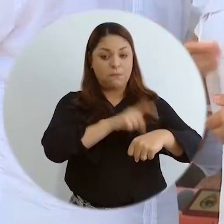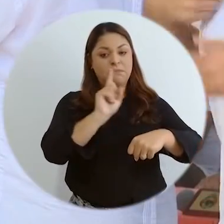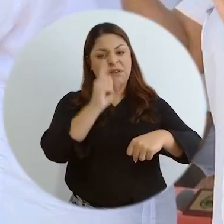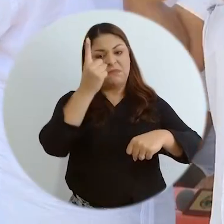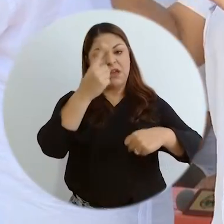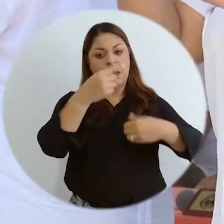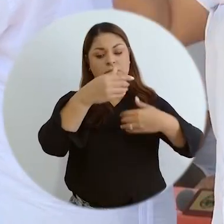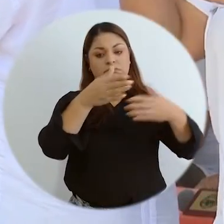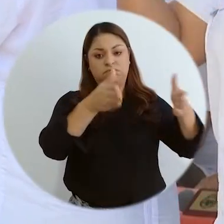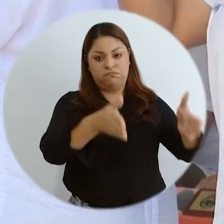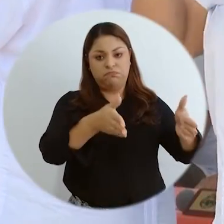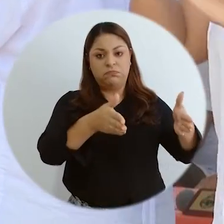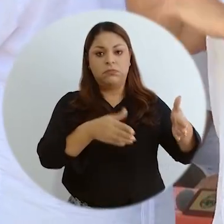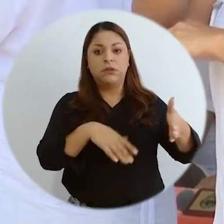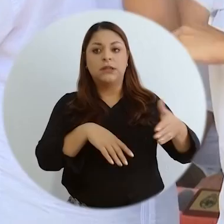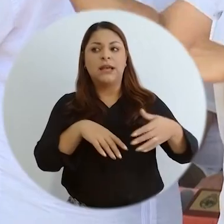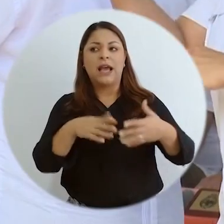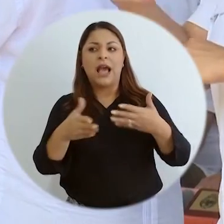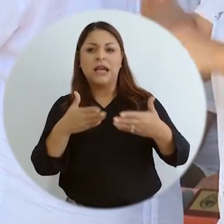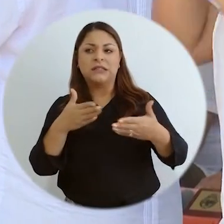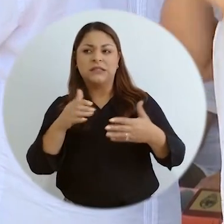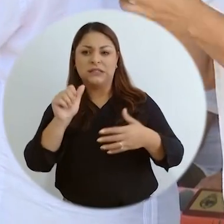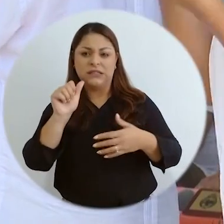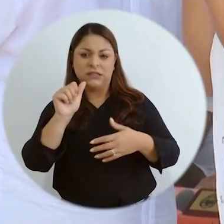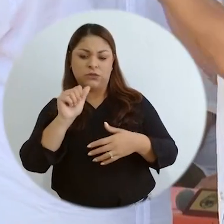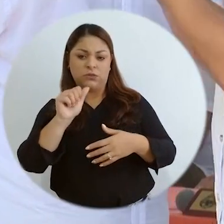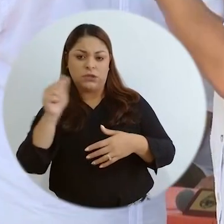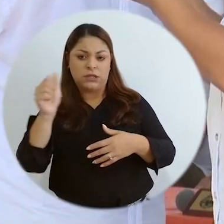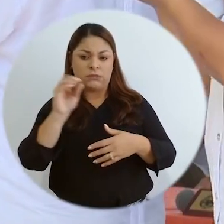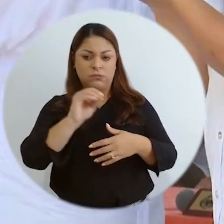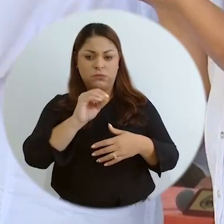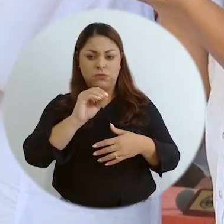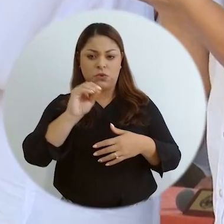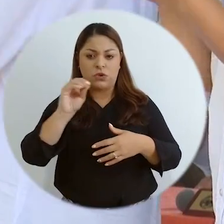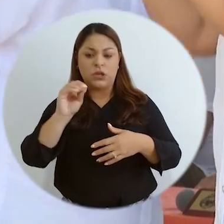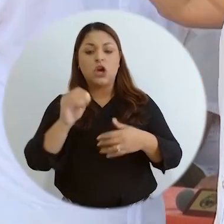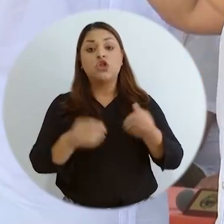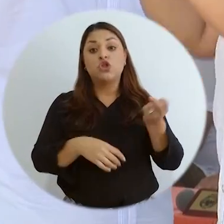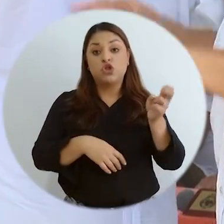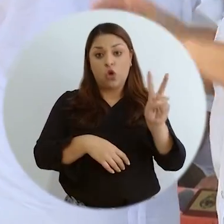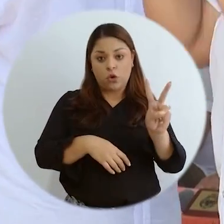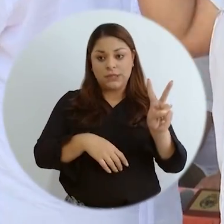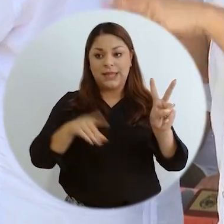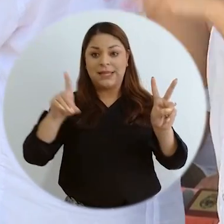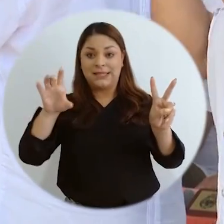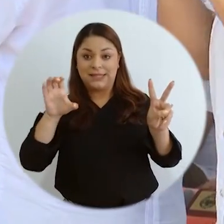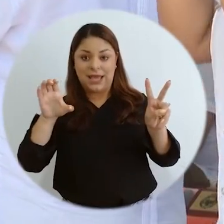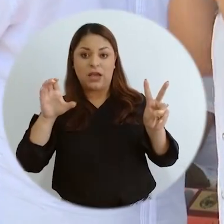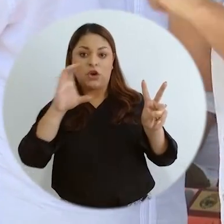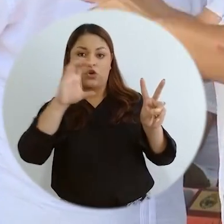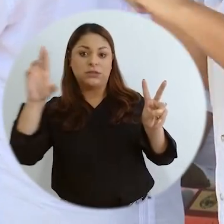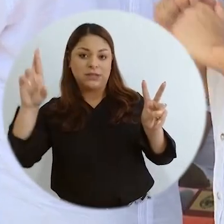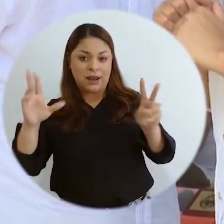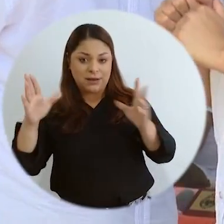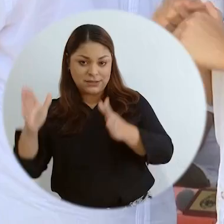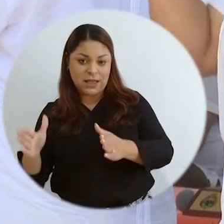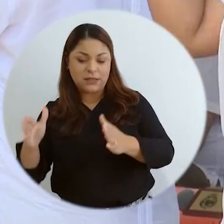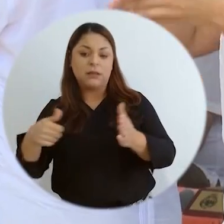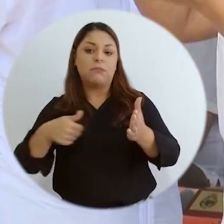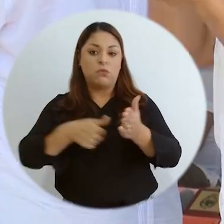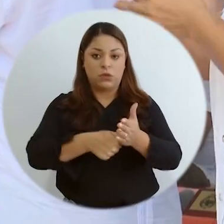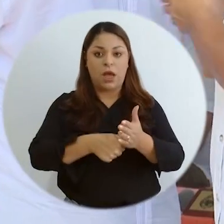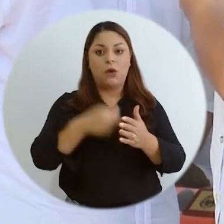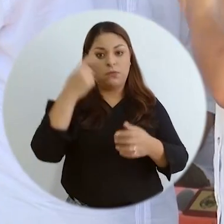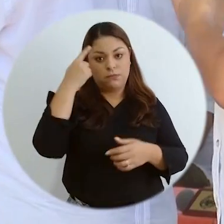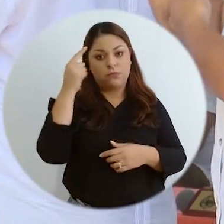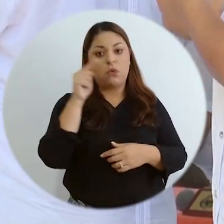10-12% del padrón electoral de apoyo. Es decir, 12 de cada 5 costarricenses que podían votar, ¿verdad?, votaron